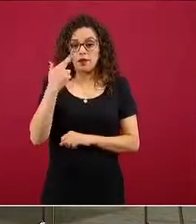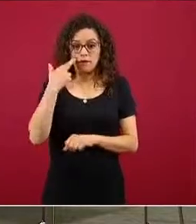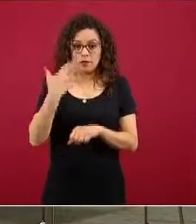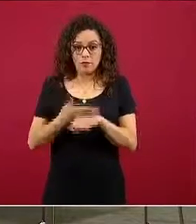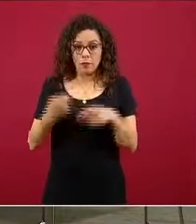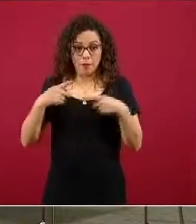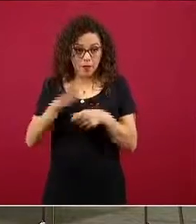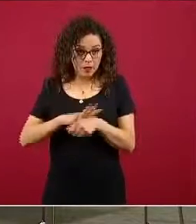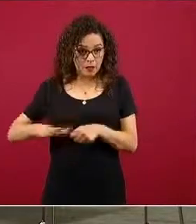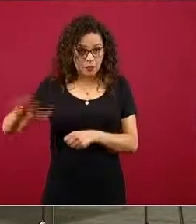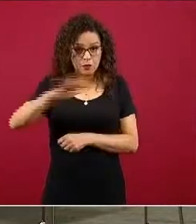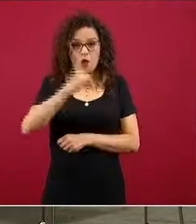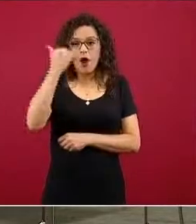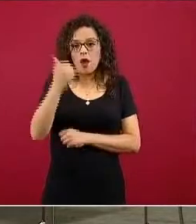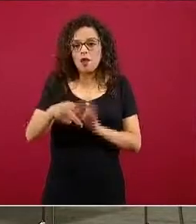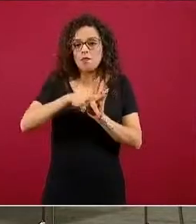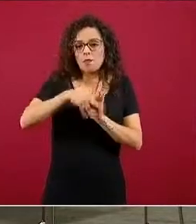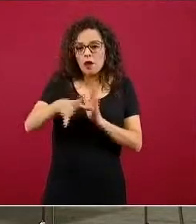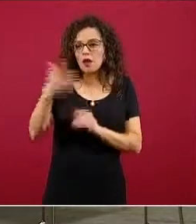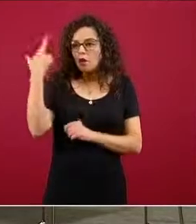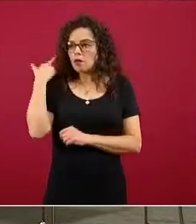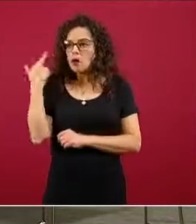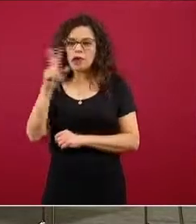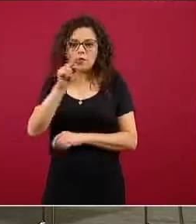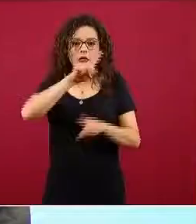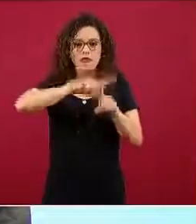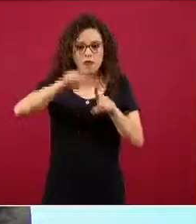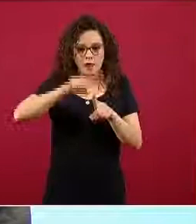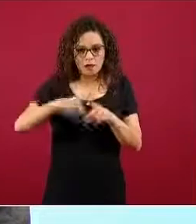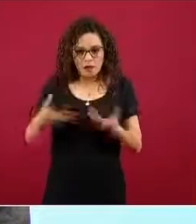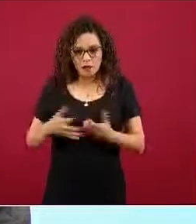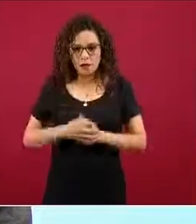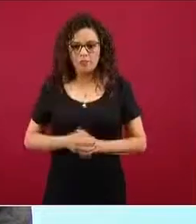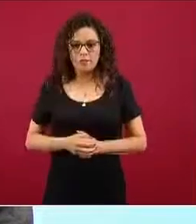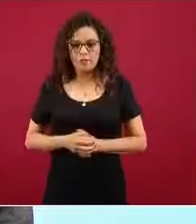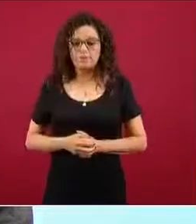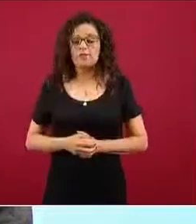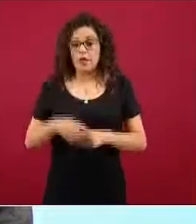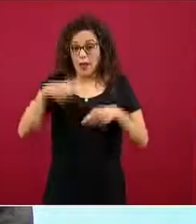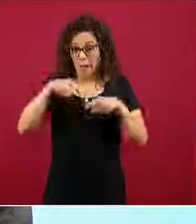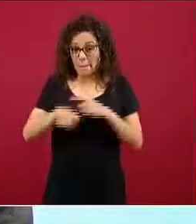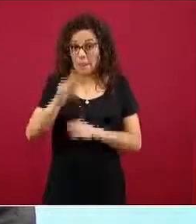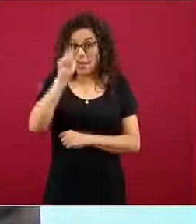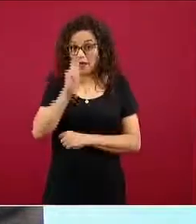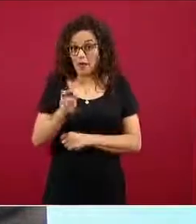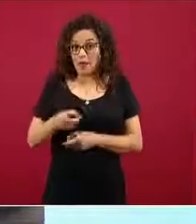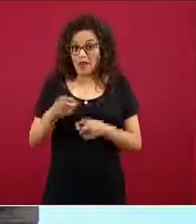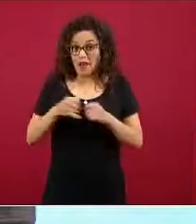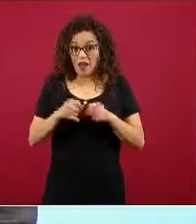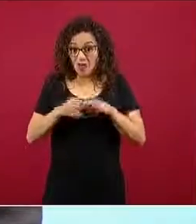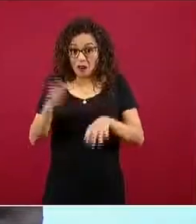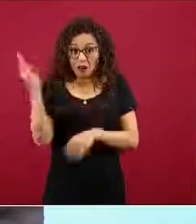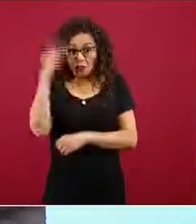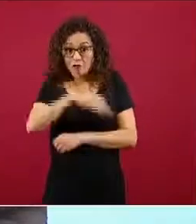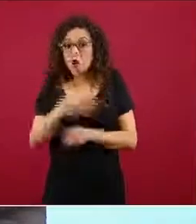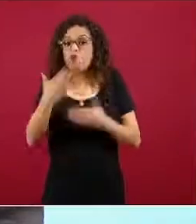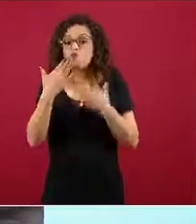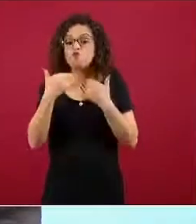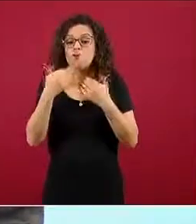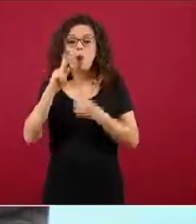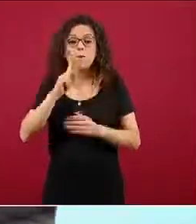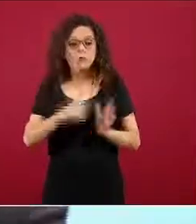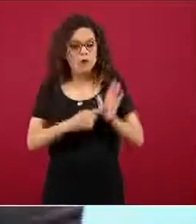comunicación sea la que impere. Si se empiezan a propagar rumores infundados o noticias